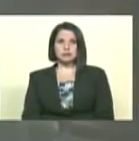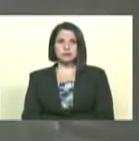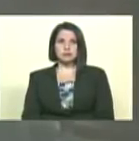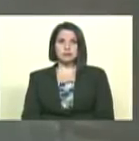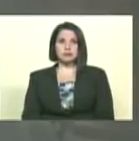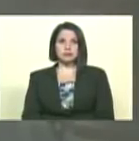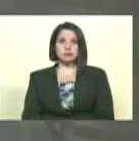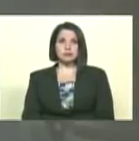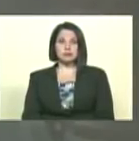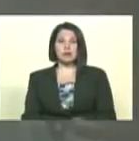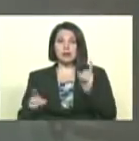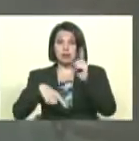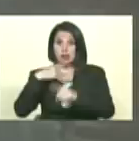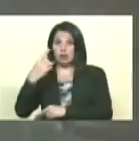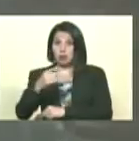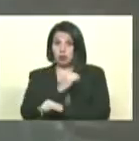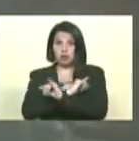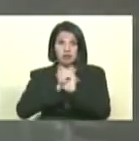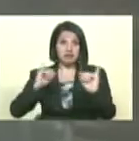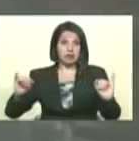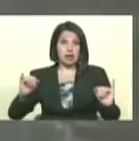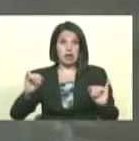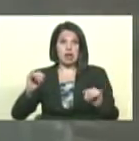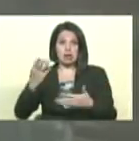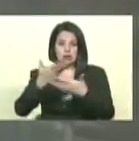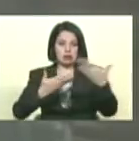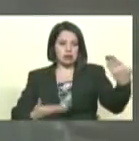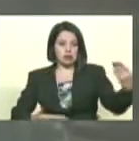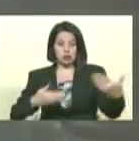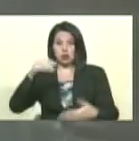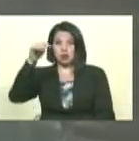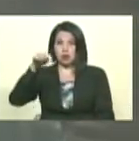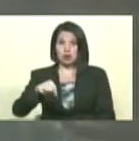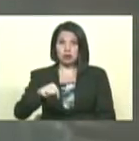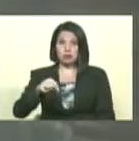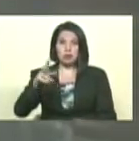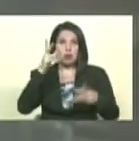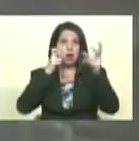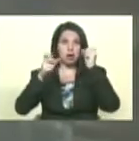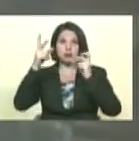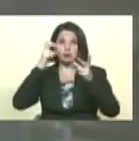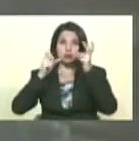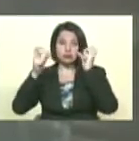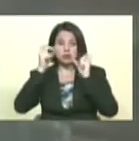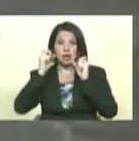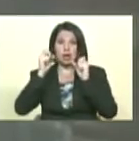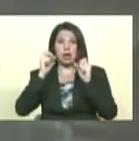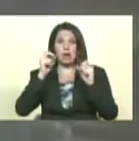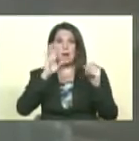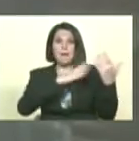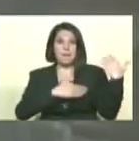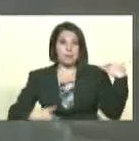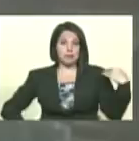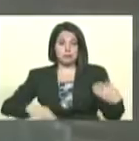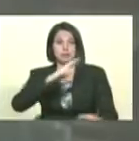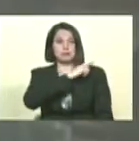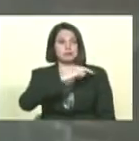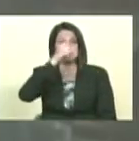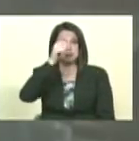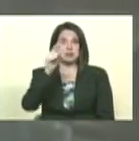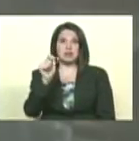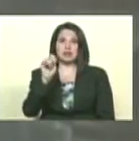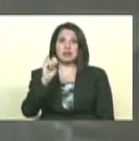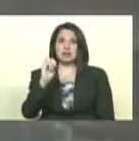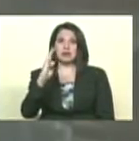Después de haber culminado el directorio del día de hoy, vamos a escuchar palabras de la rectora Tisay